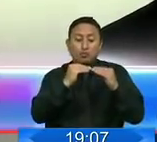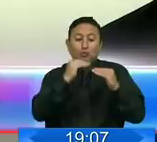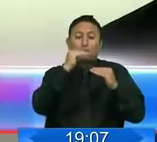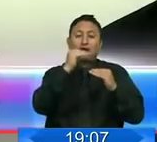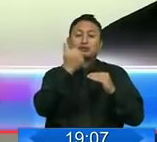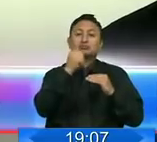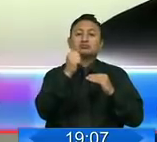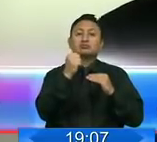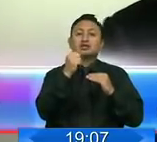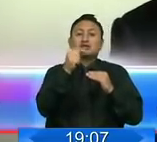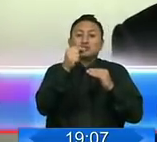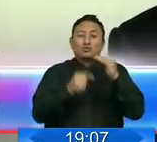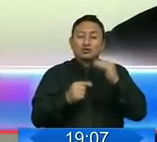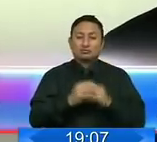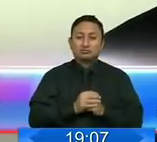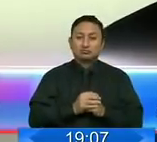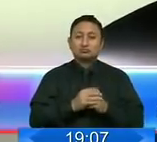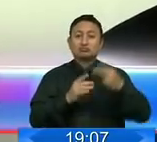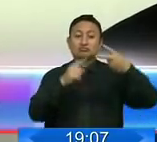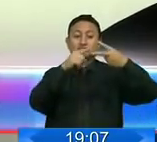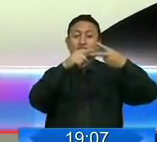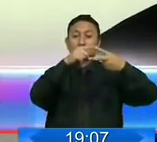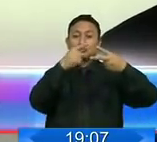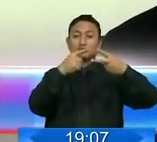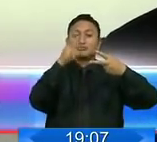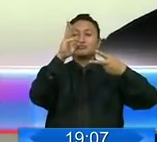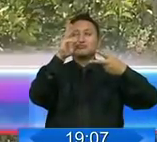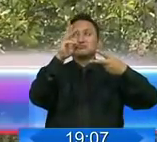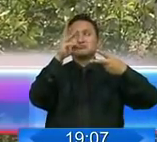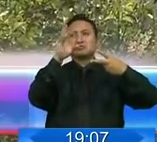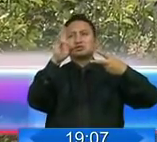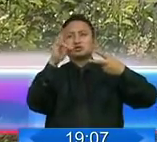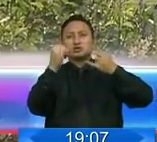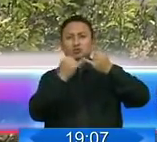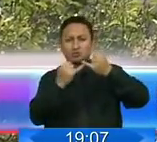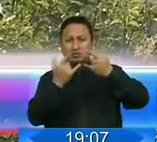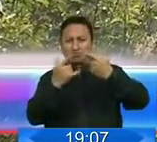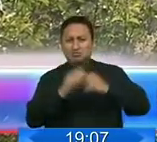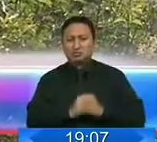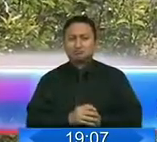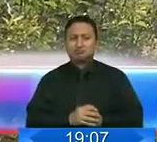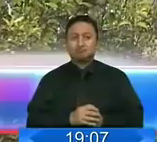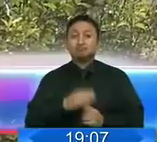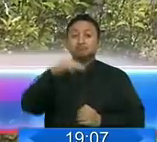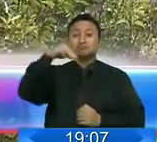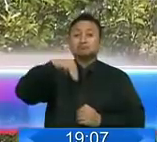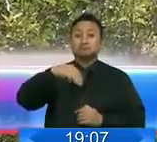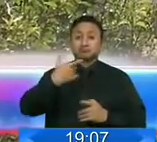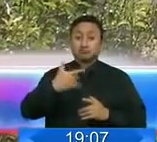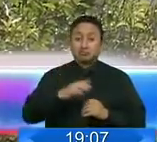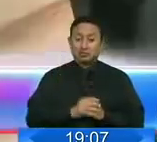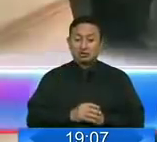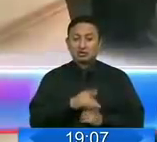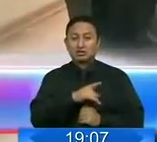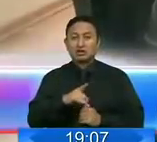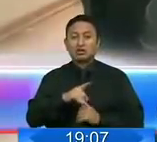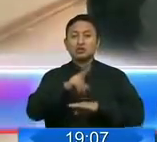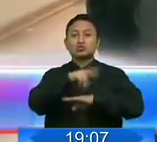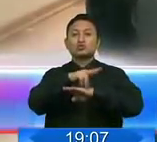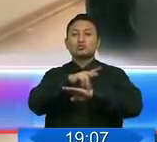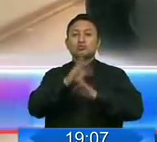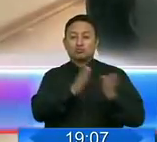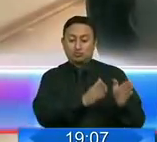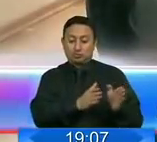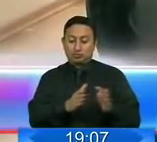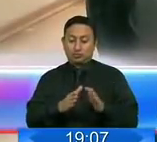del segundo con 60, 67 décimas más o menos. Este martes también se tratará el proceso de designación de superintendente de ordenamiento